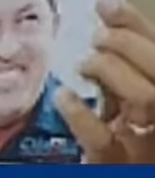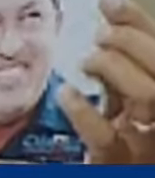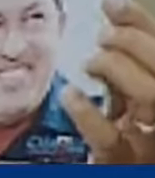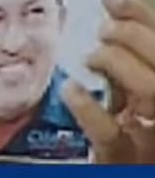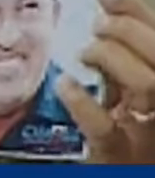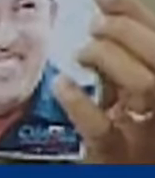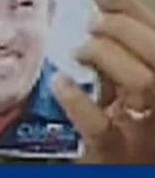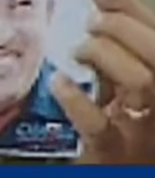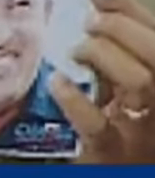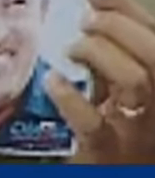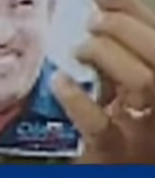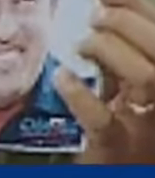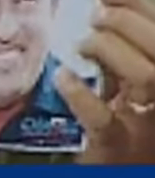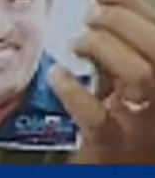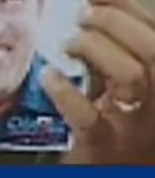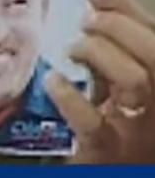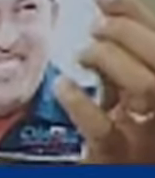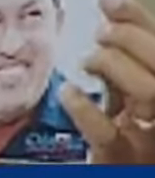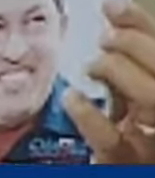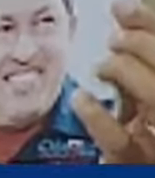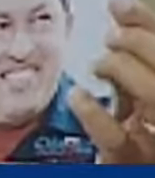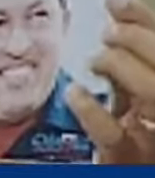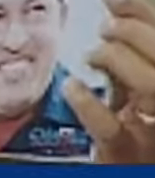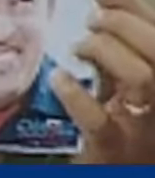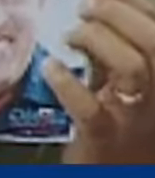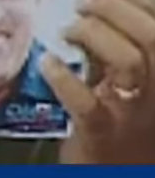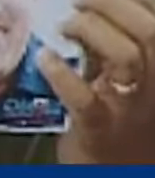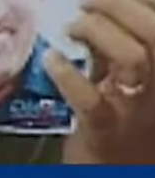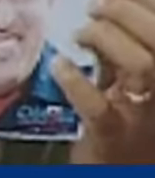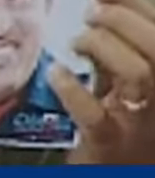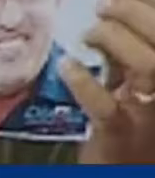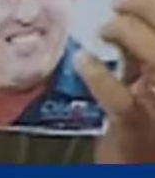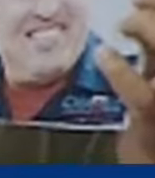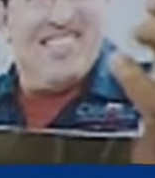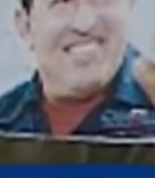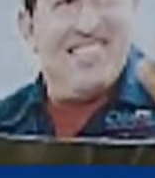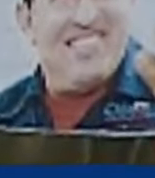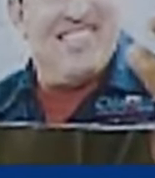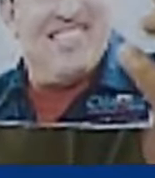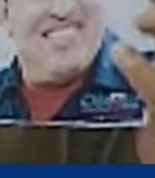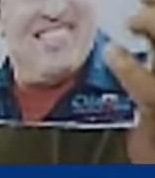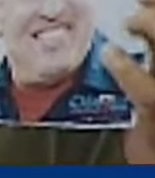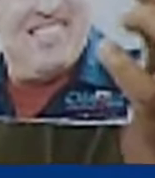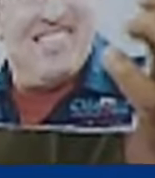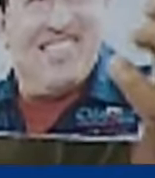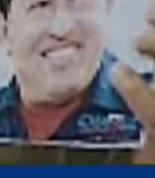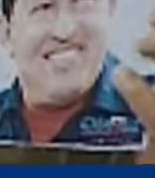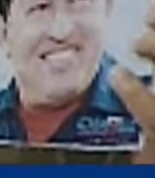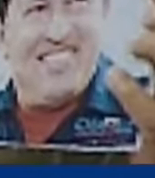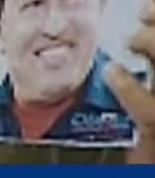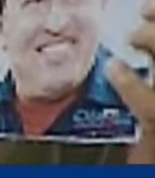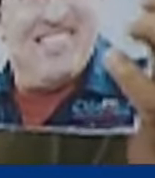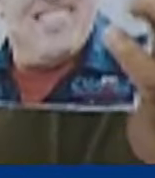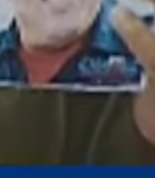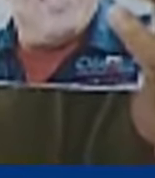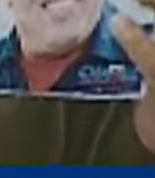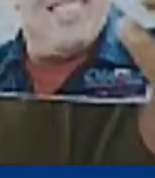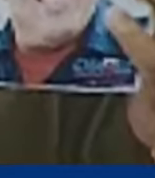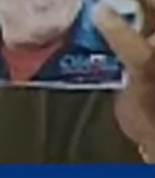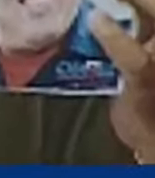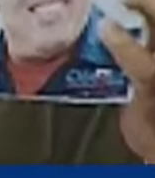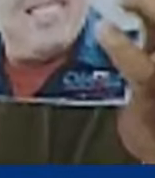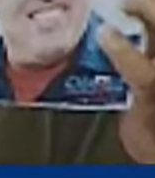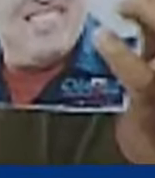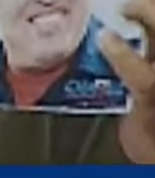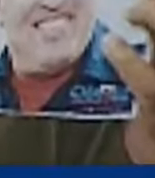El otro día dijimos así, entonces uno de los nietos, ¿qué es bigotín? Era una marca de tinte.